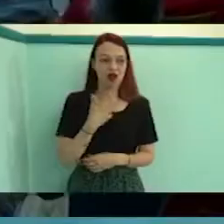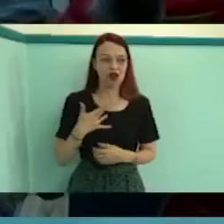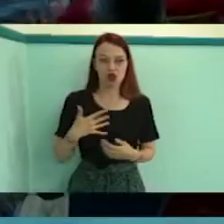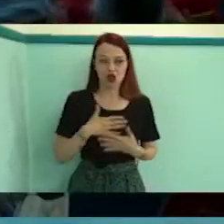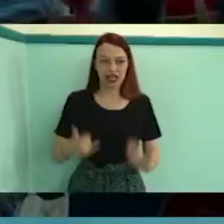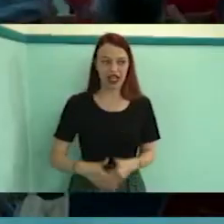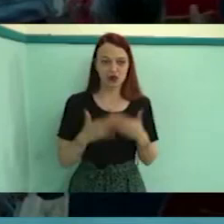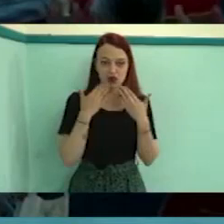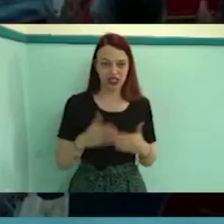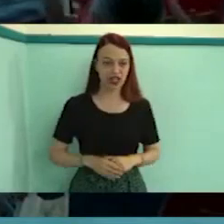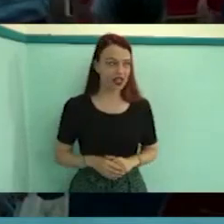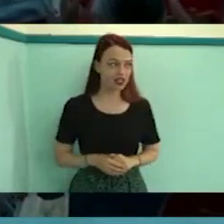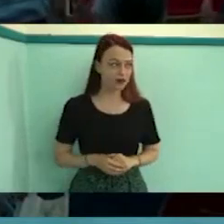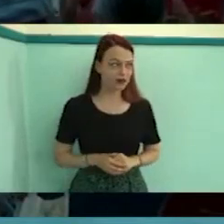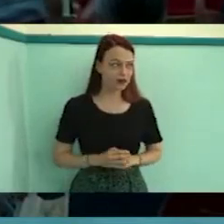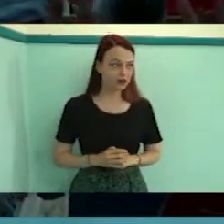vosotros